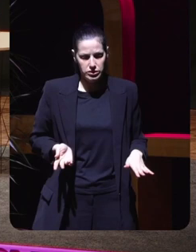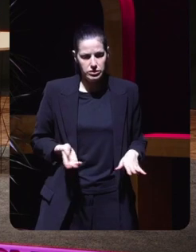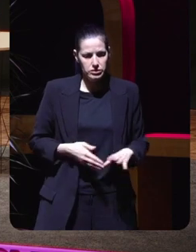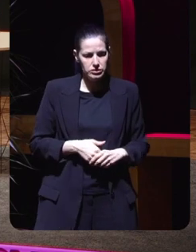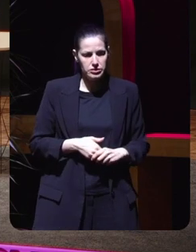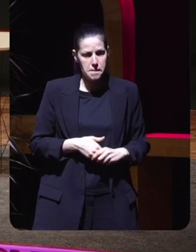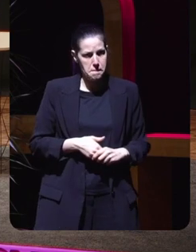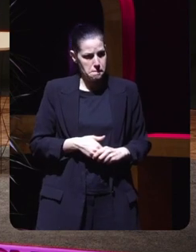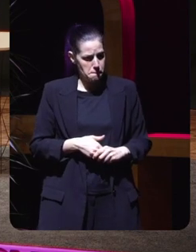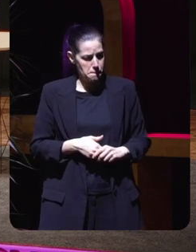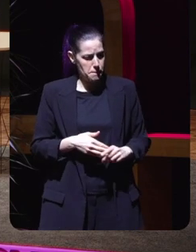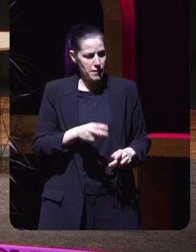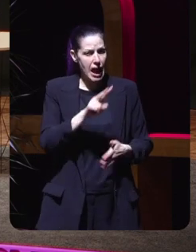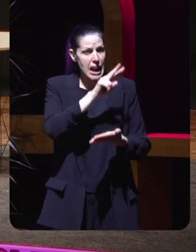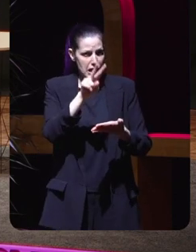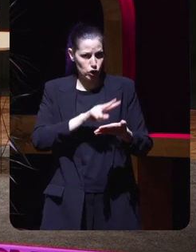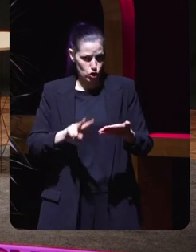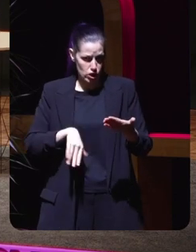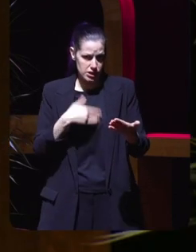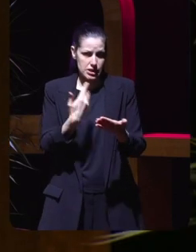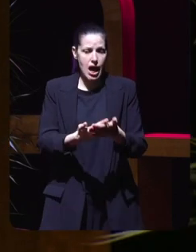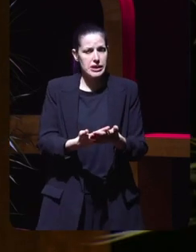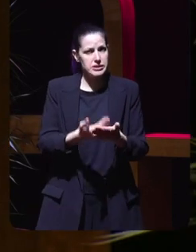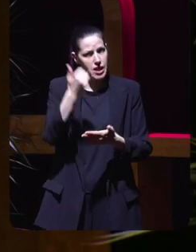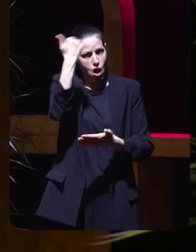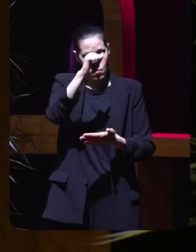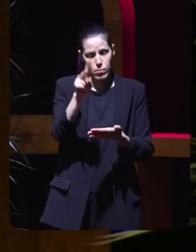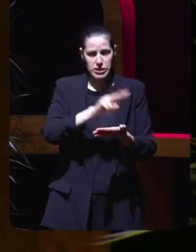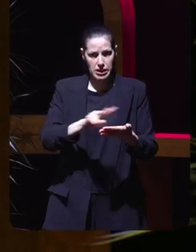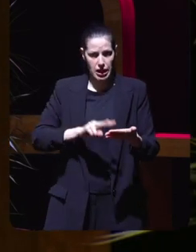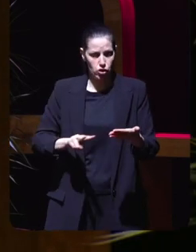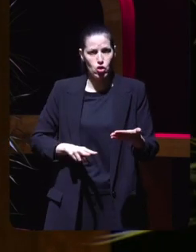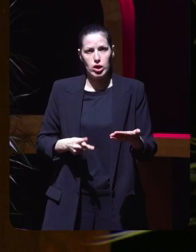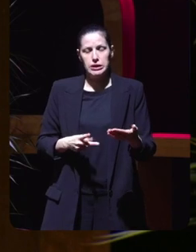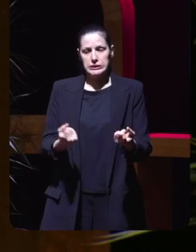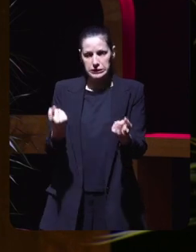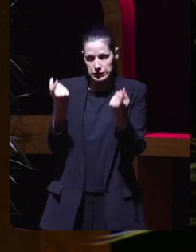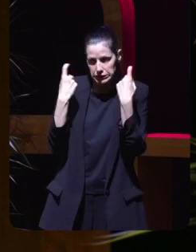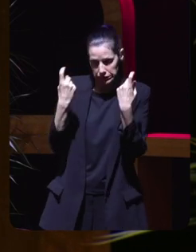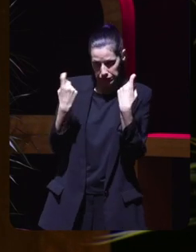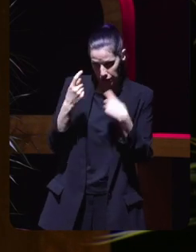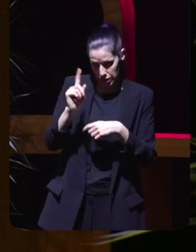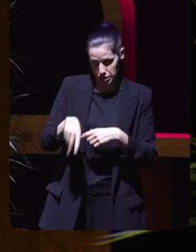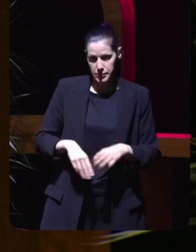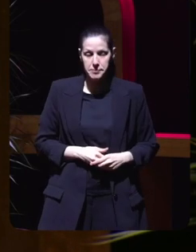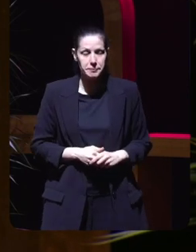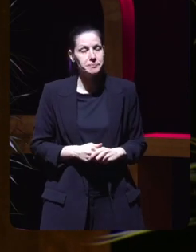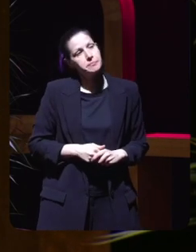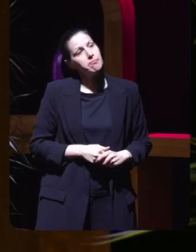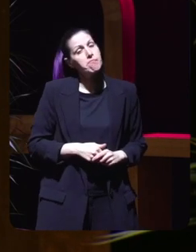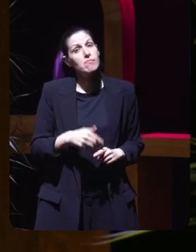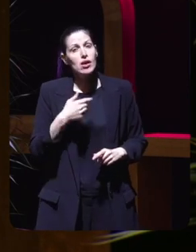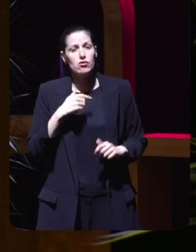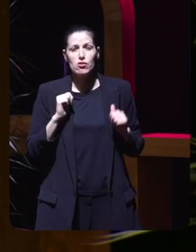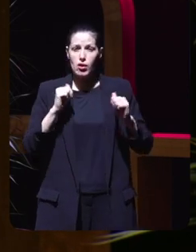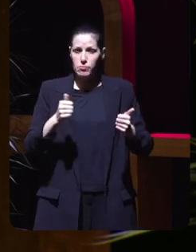bien no dar Pero bueno puedo contar aquí o un caso que este sí que es un caso puramente personal y bueno